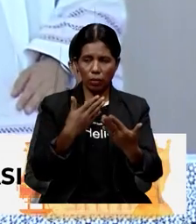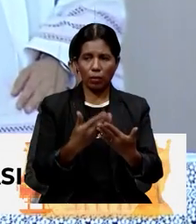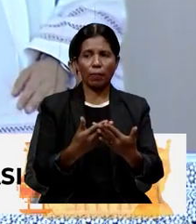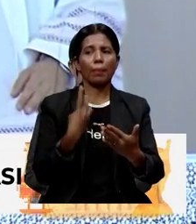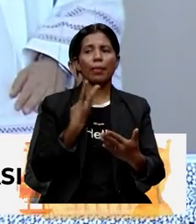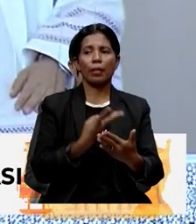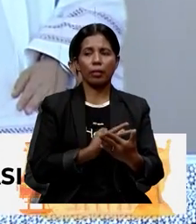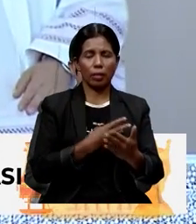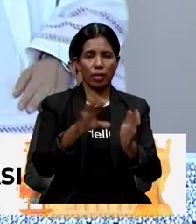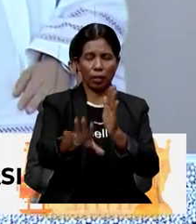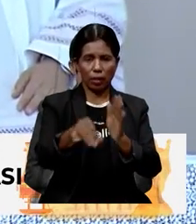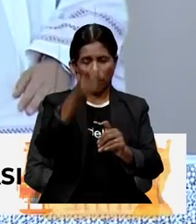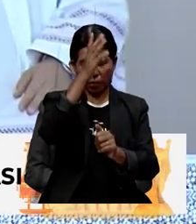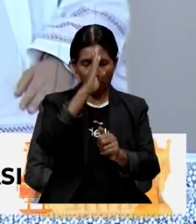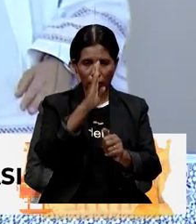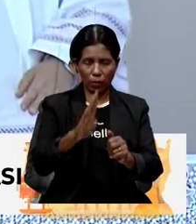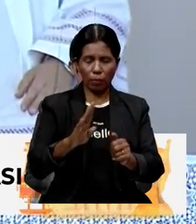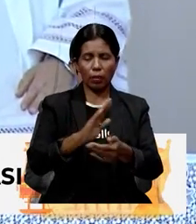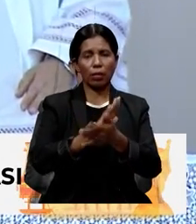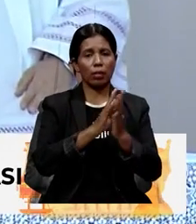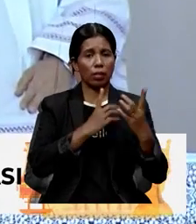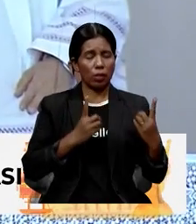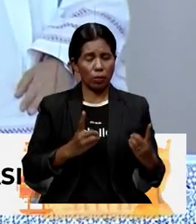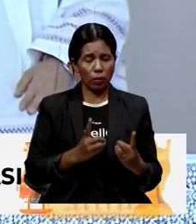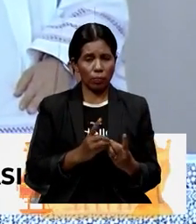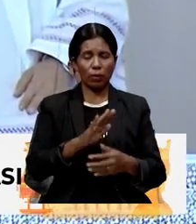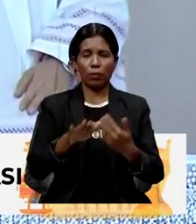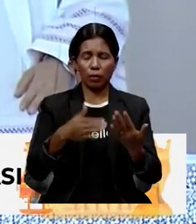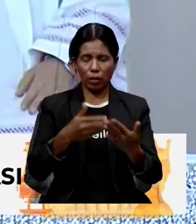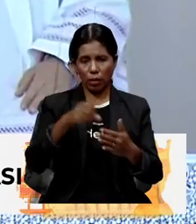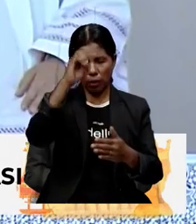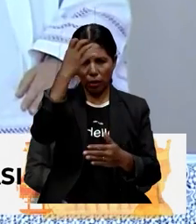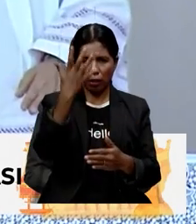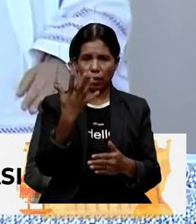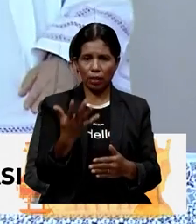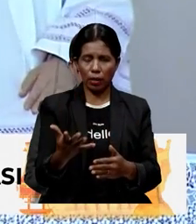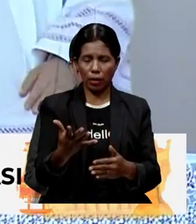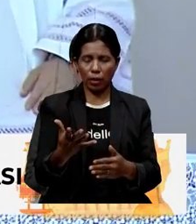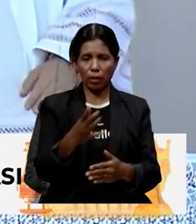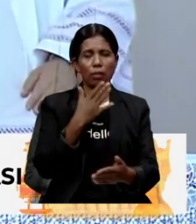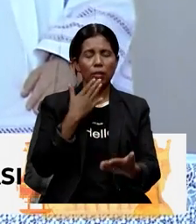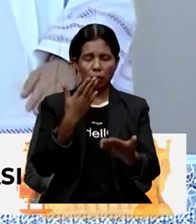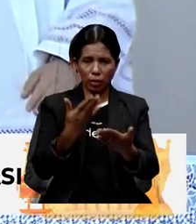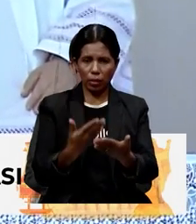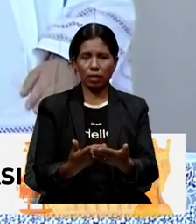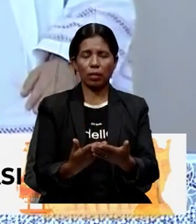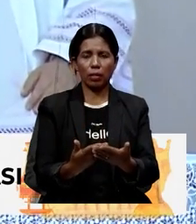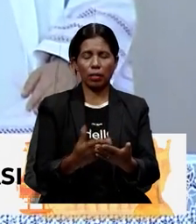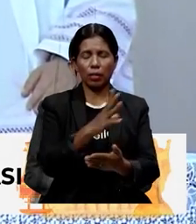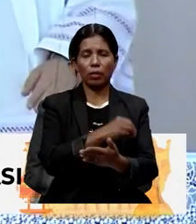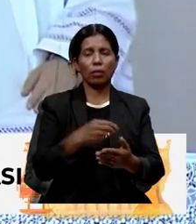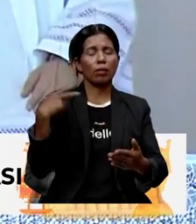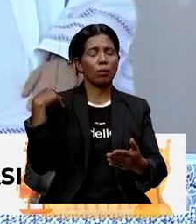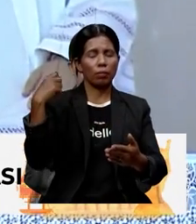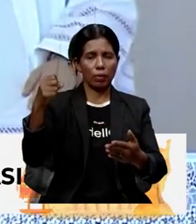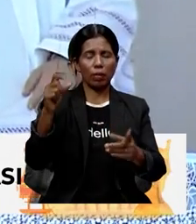Ita hetan nai maromak ni domin rohan laik. Ni a graça, ni a providência, no ni a quid li